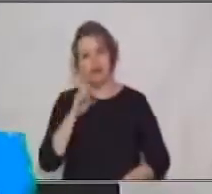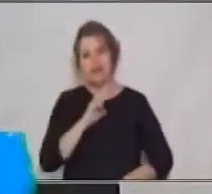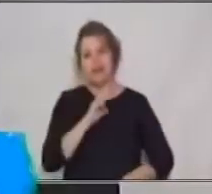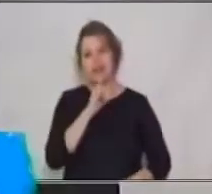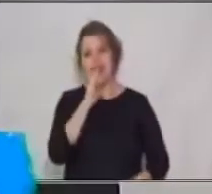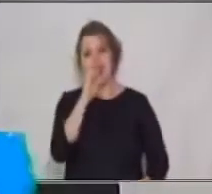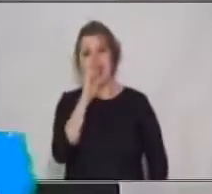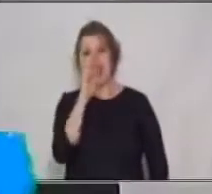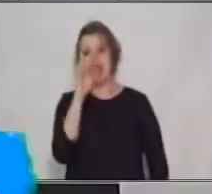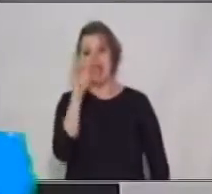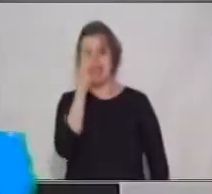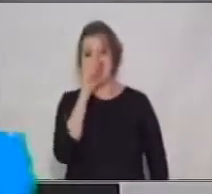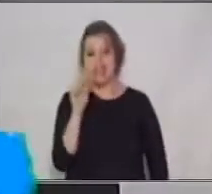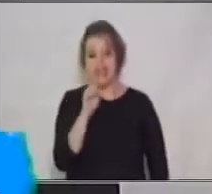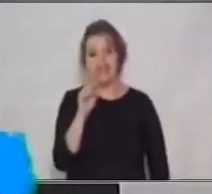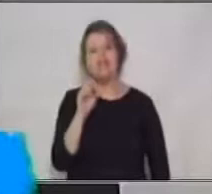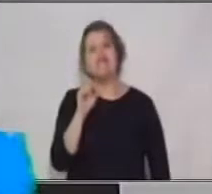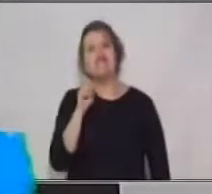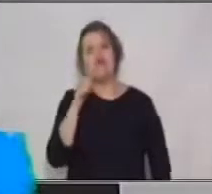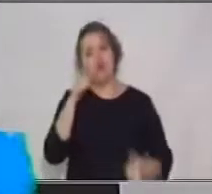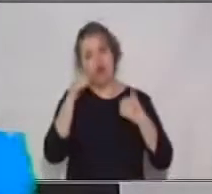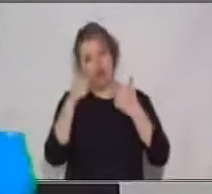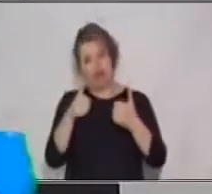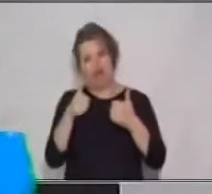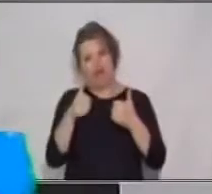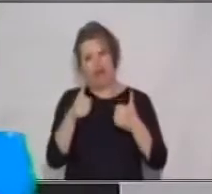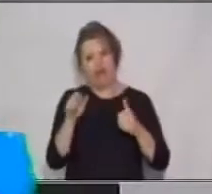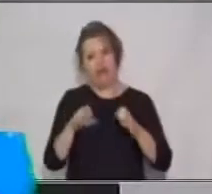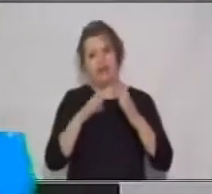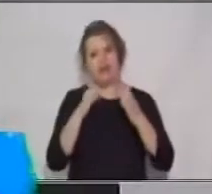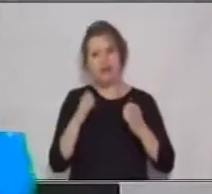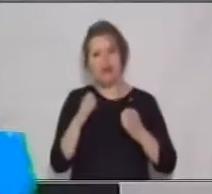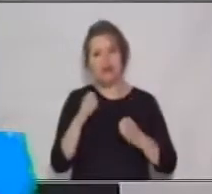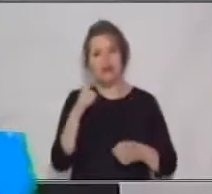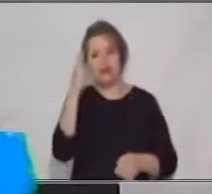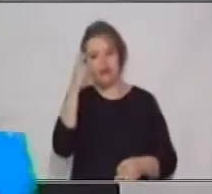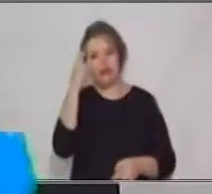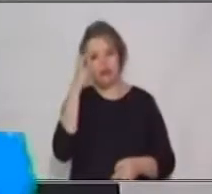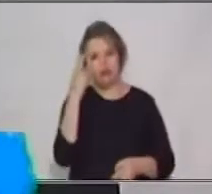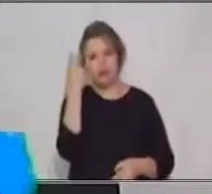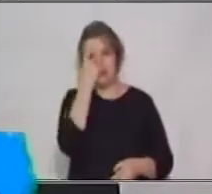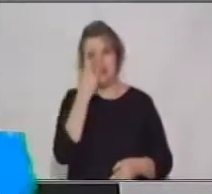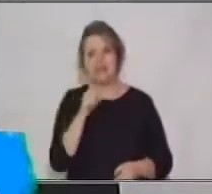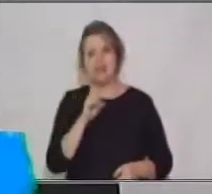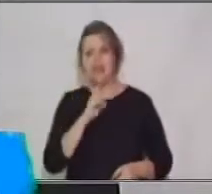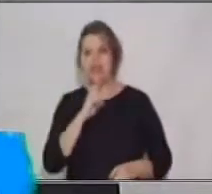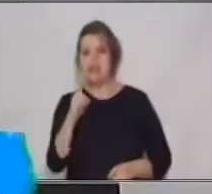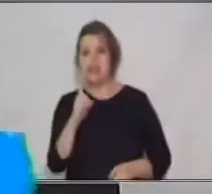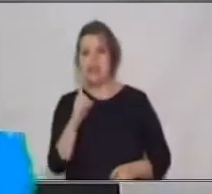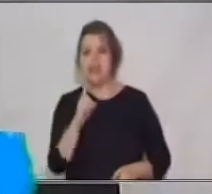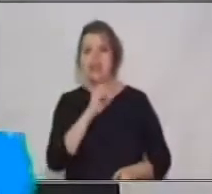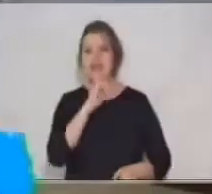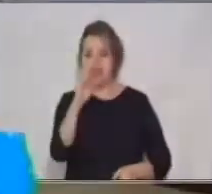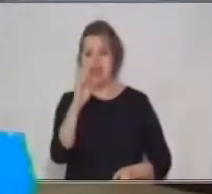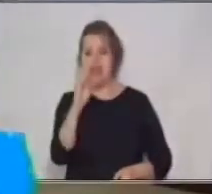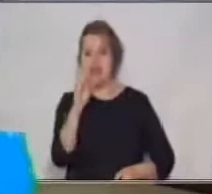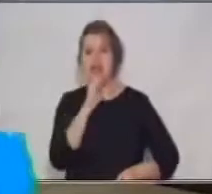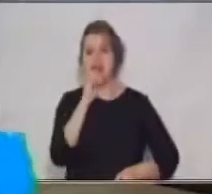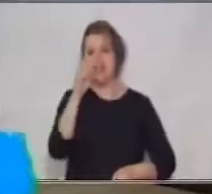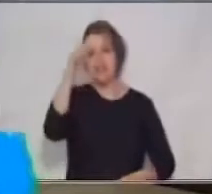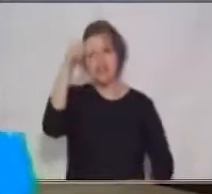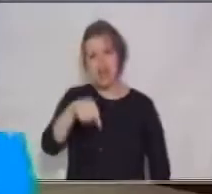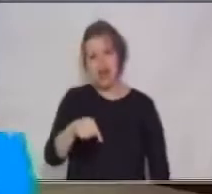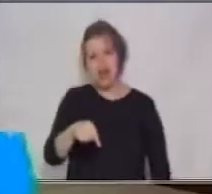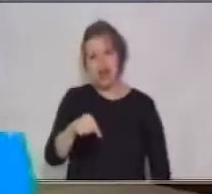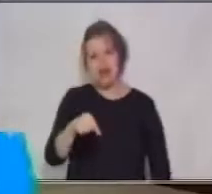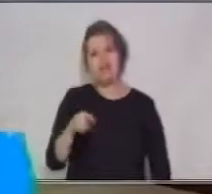es bueno. Y solamente van a existir esos verbos copulativos, ser, estar o parecer. Ahora bien,